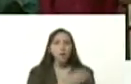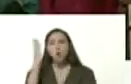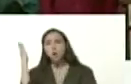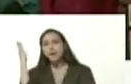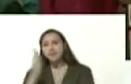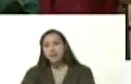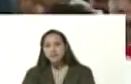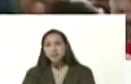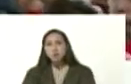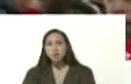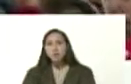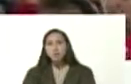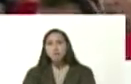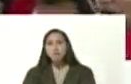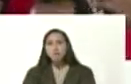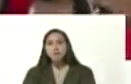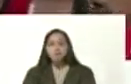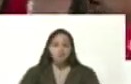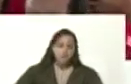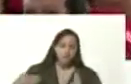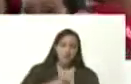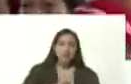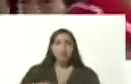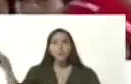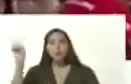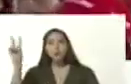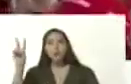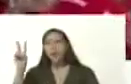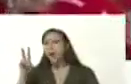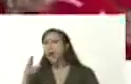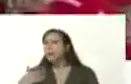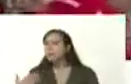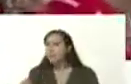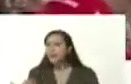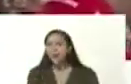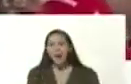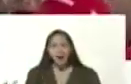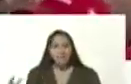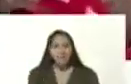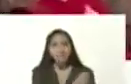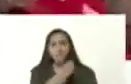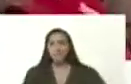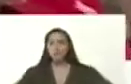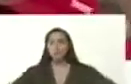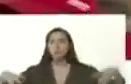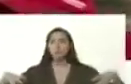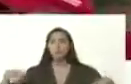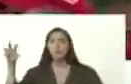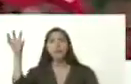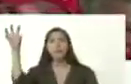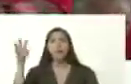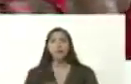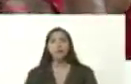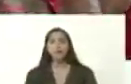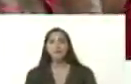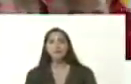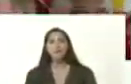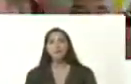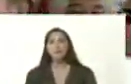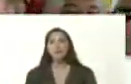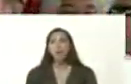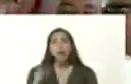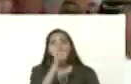solo para ponerle las manos a los recursos naturales de nuestro país. los venezolanos y las